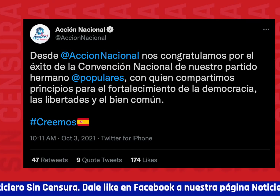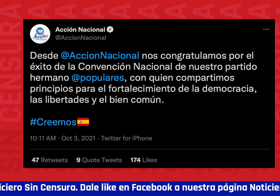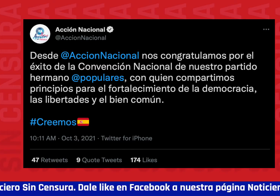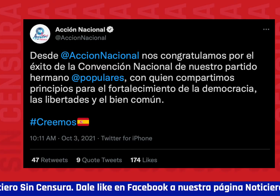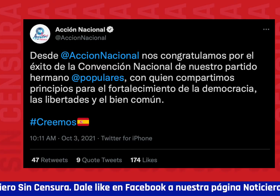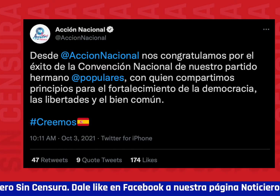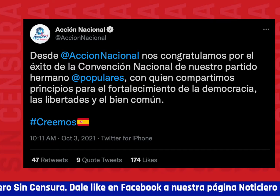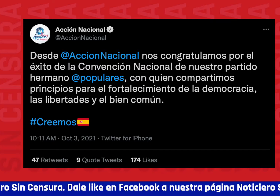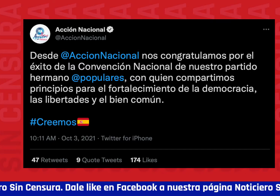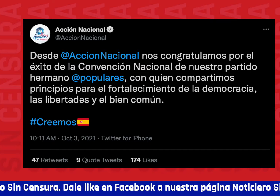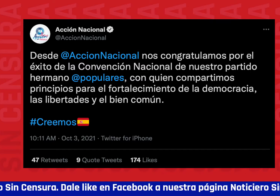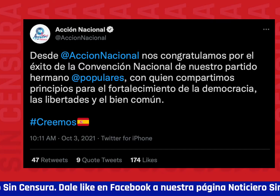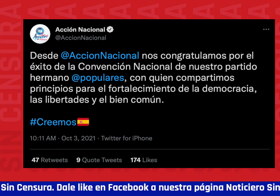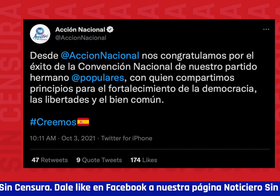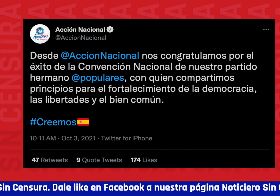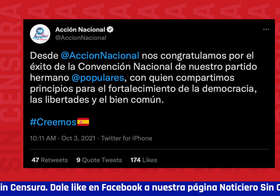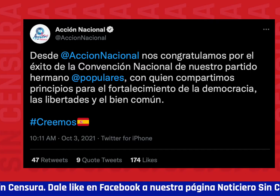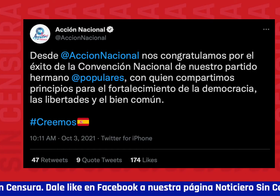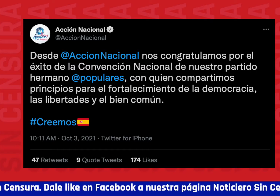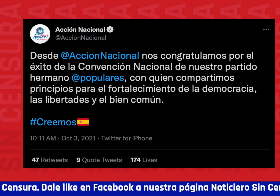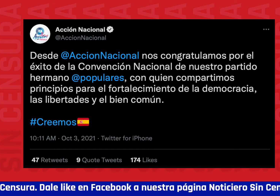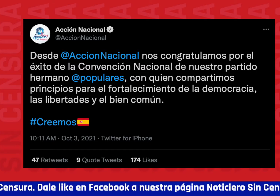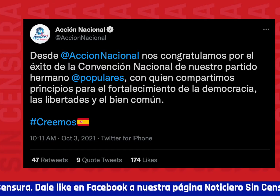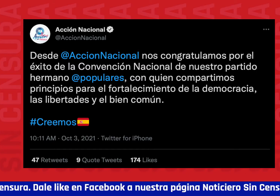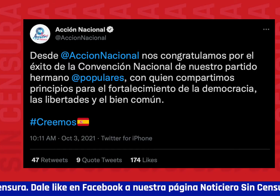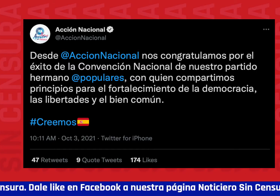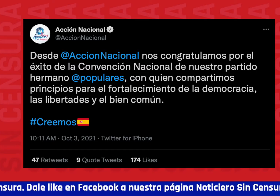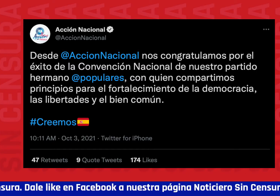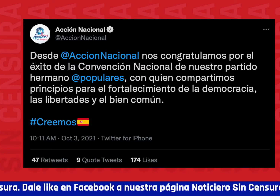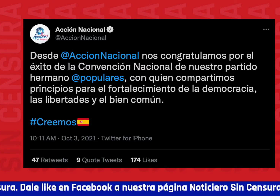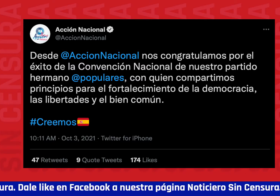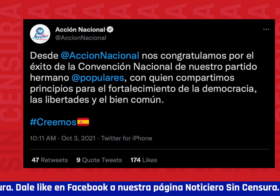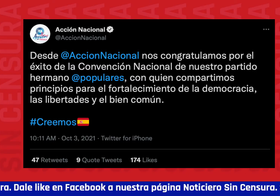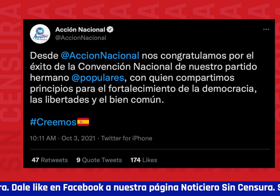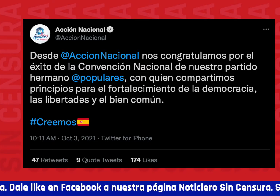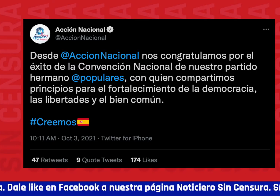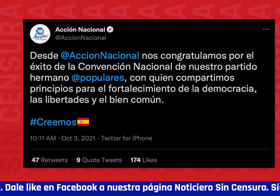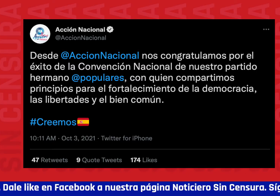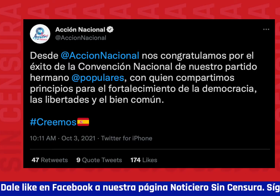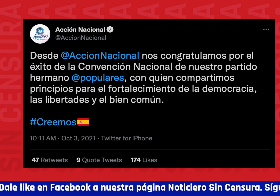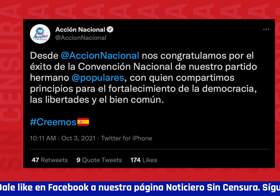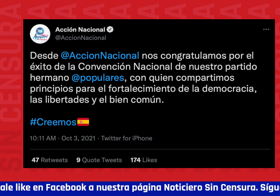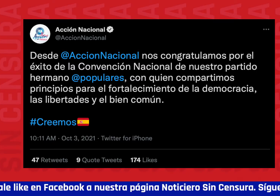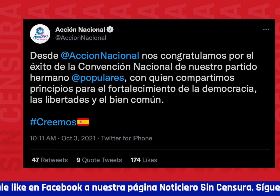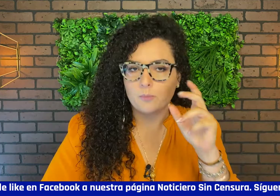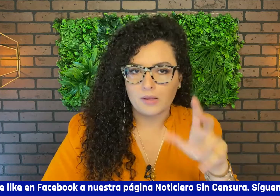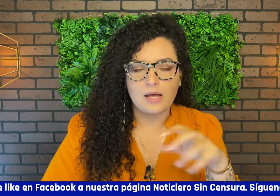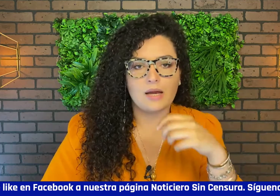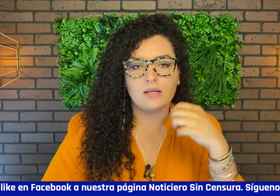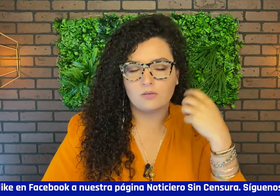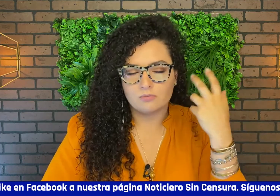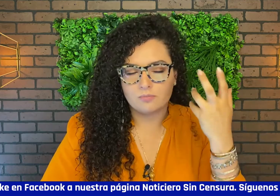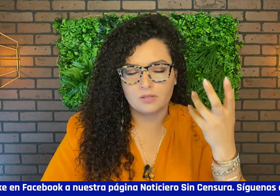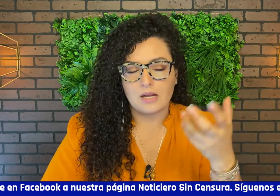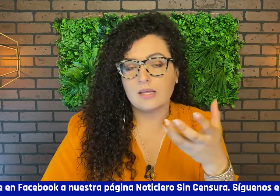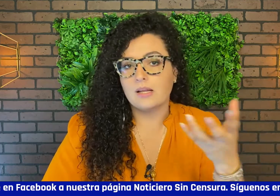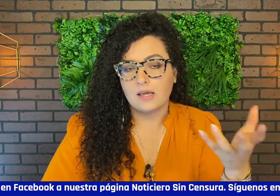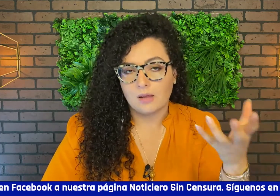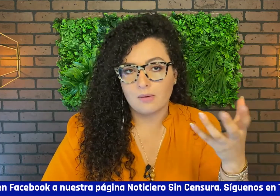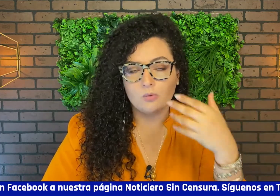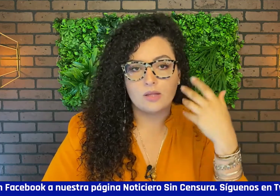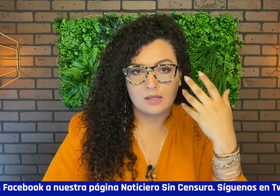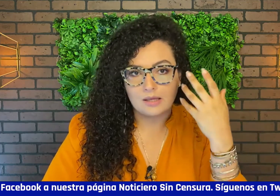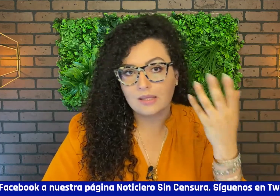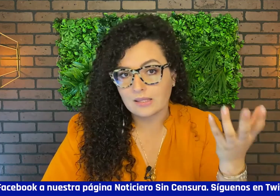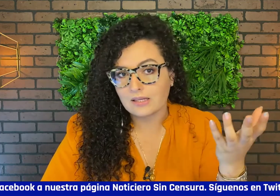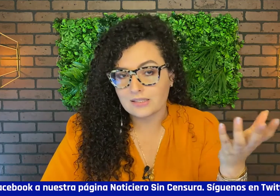homólogo de España, o así es como le llaman, su partido hermano. ¿Y cómo está? Y para que entendamos cómo va a opinar y si a alguien le